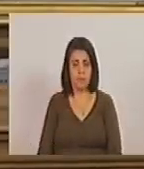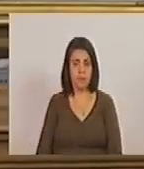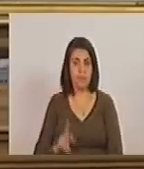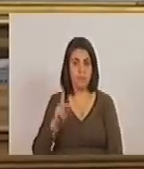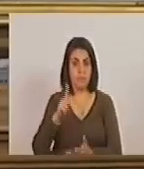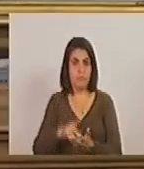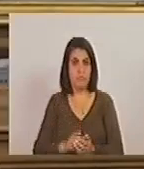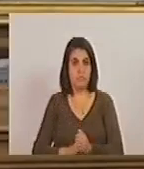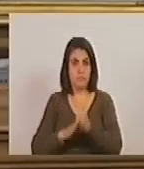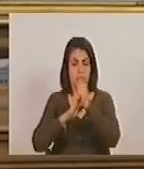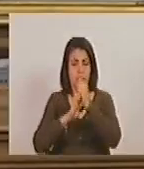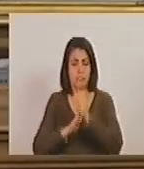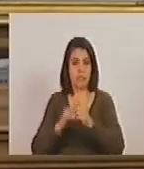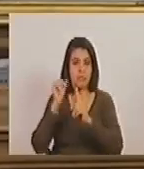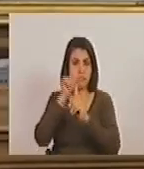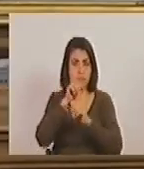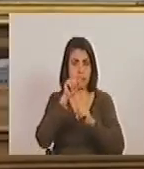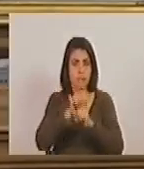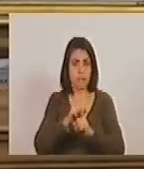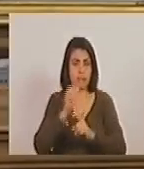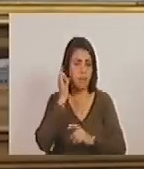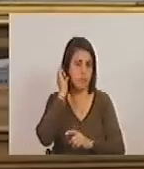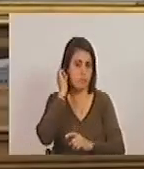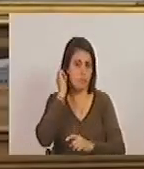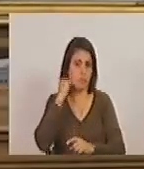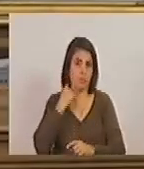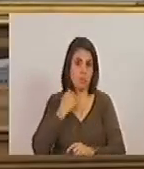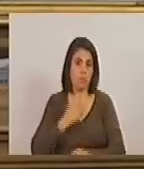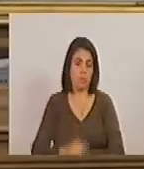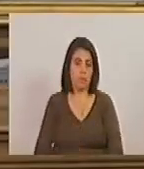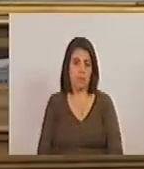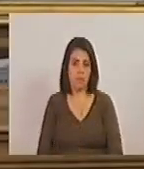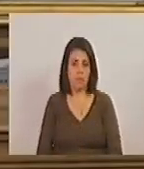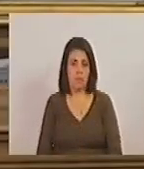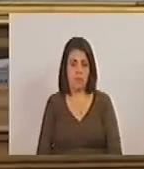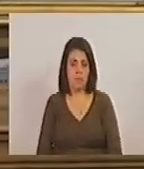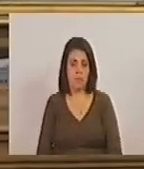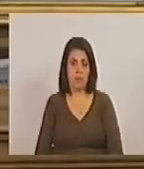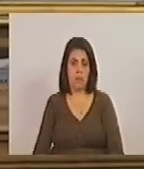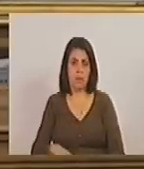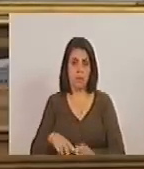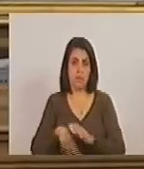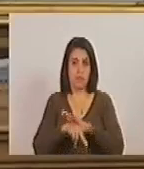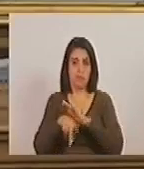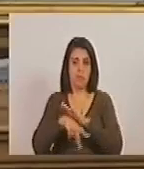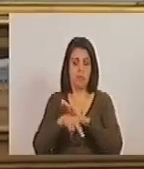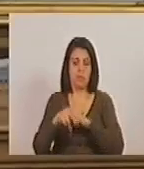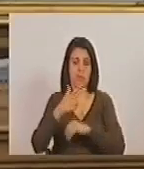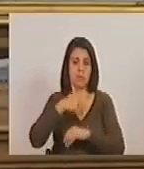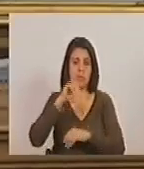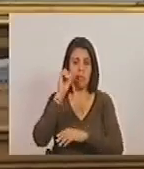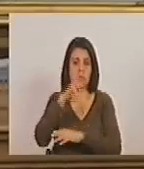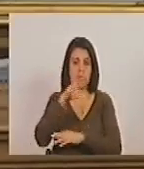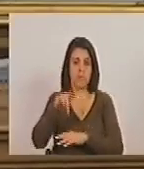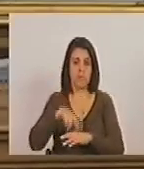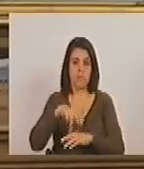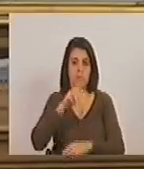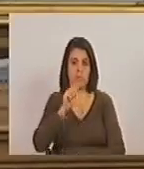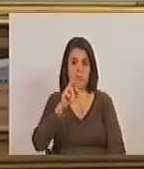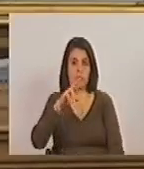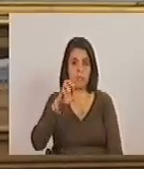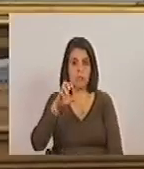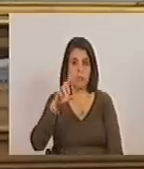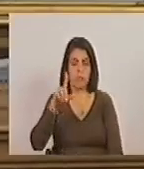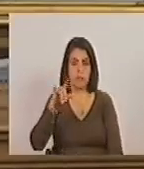precursora de la lucha por el feminismo en Venezuela, que el preescolar de nuestra Asamblea Nacional se llama